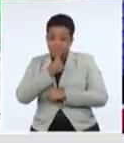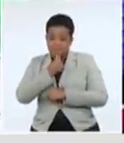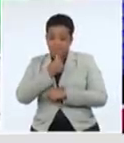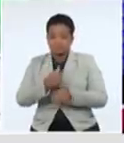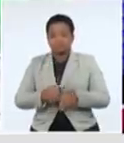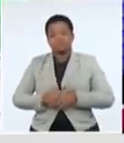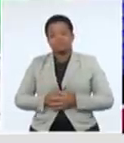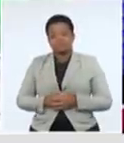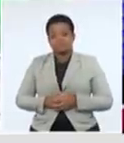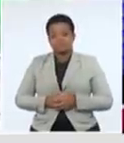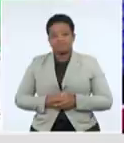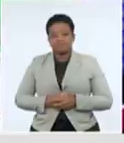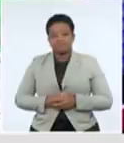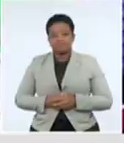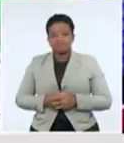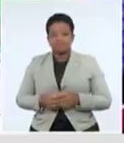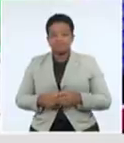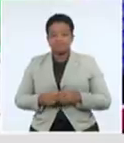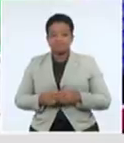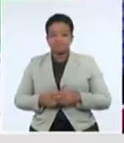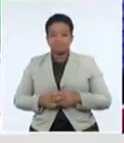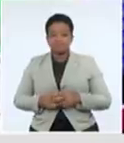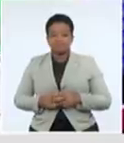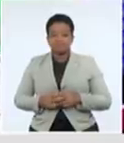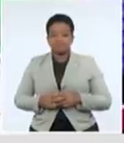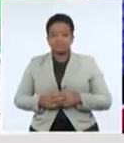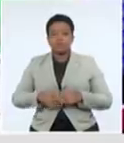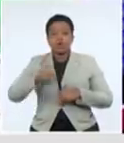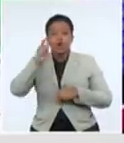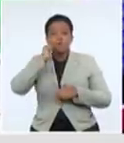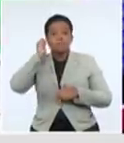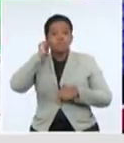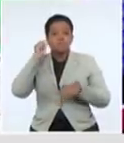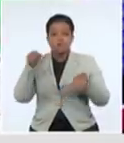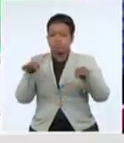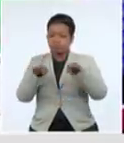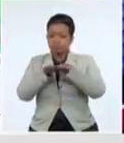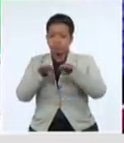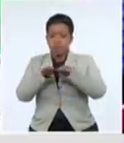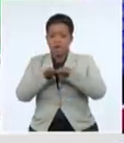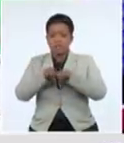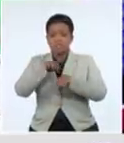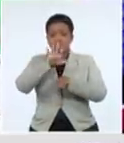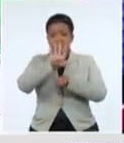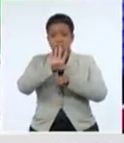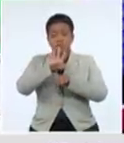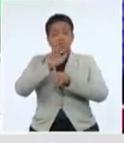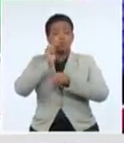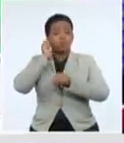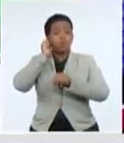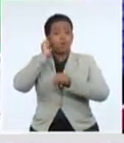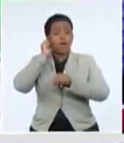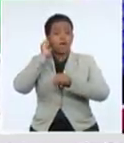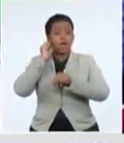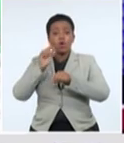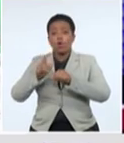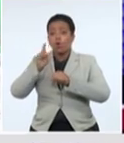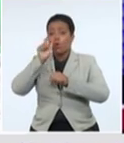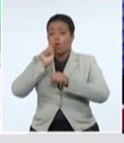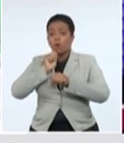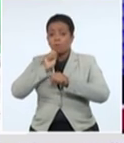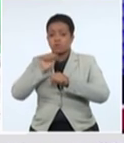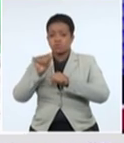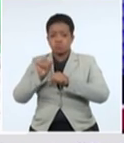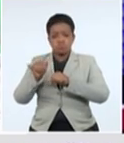Poca diferencia entre los sexos, 5 del sexo femenino, discreto predominio, y las comorbilidades